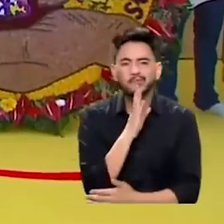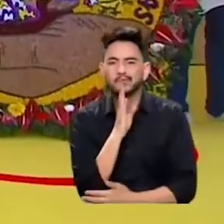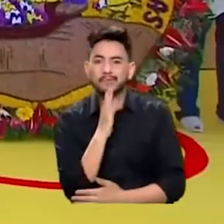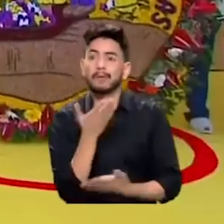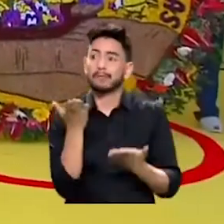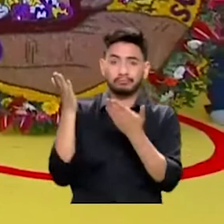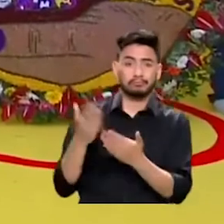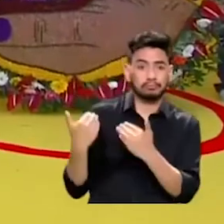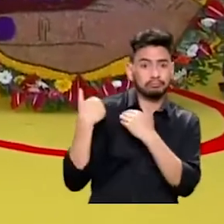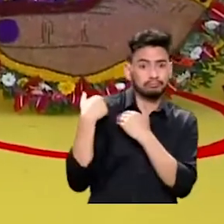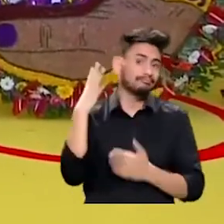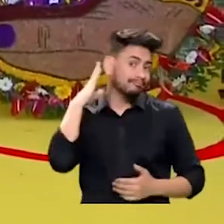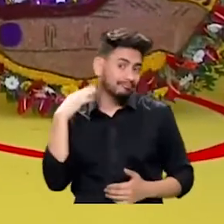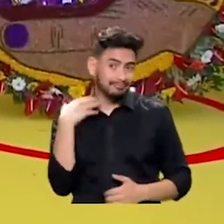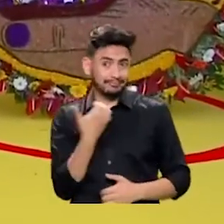Número de contrato